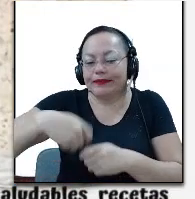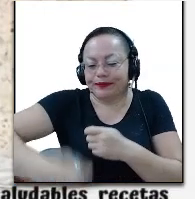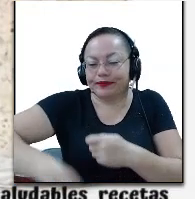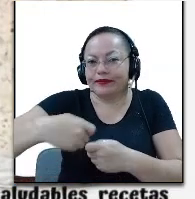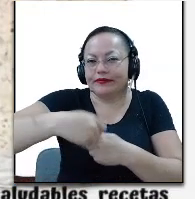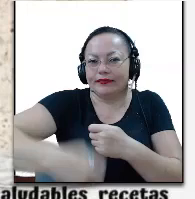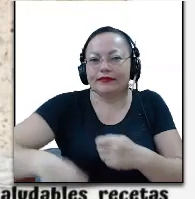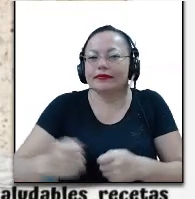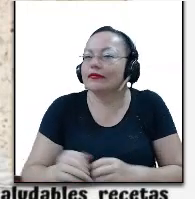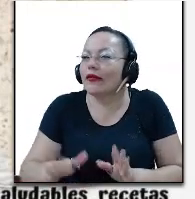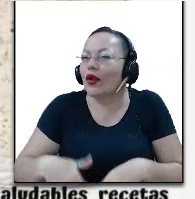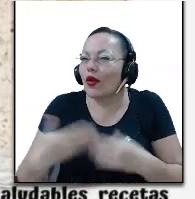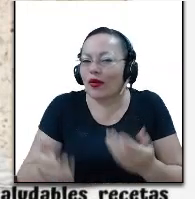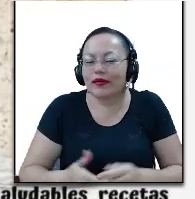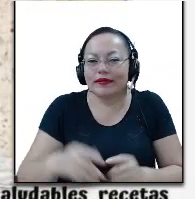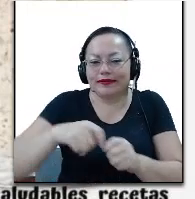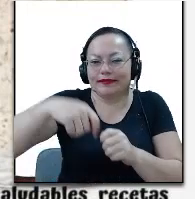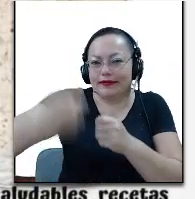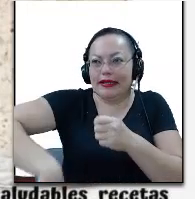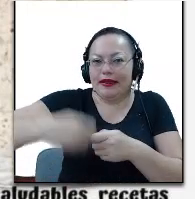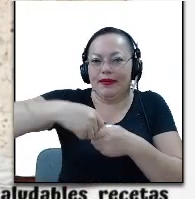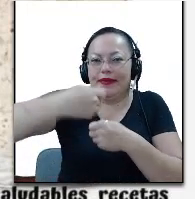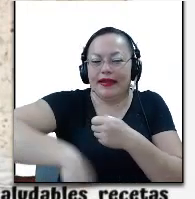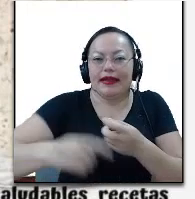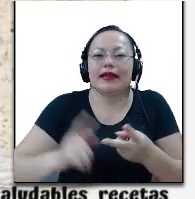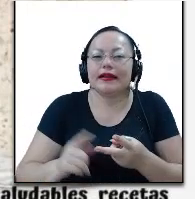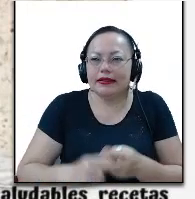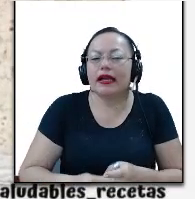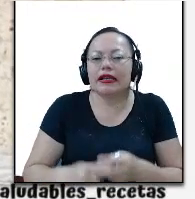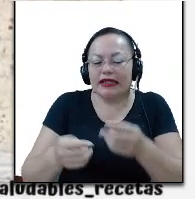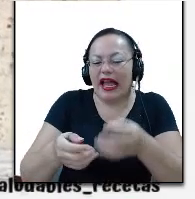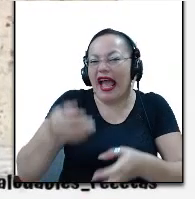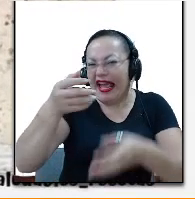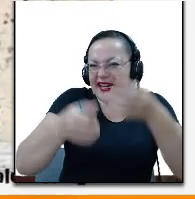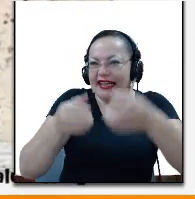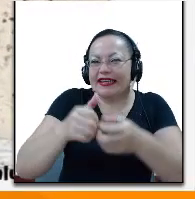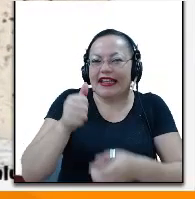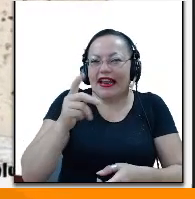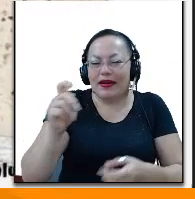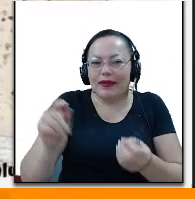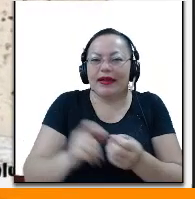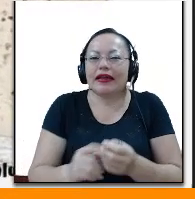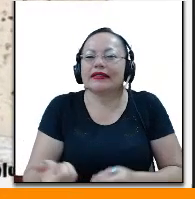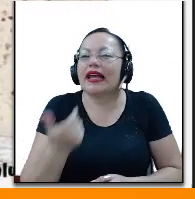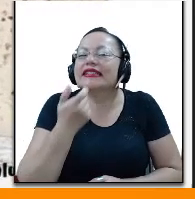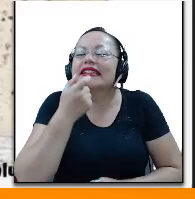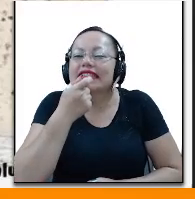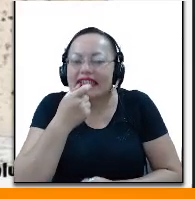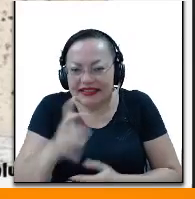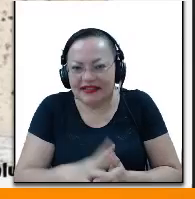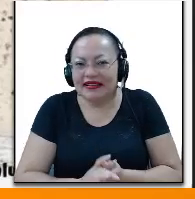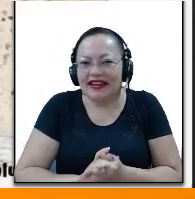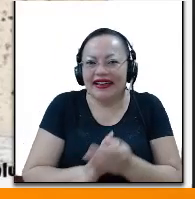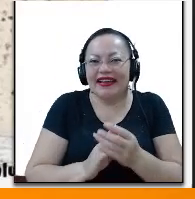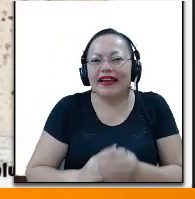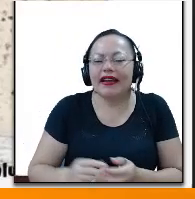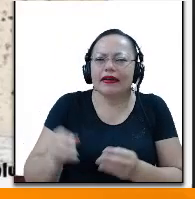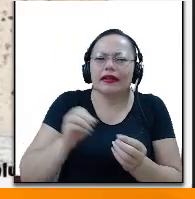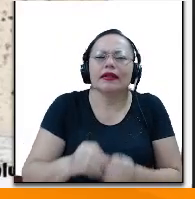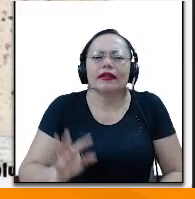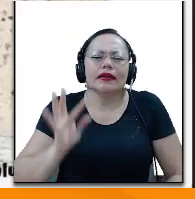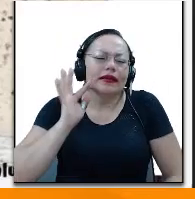los ingredientes son banana, taza de leche de almendras y galletas de Oreo. Entonces es un batido muy